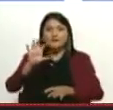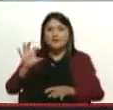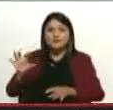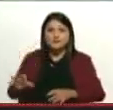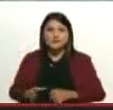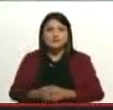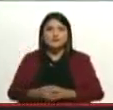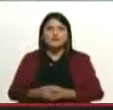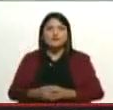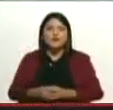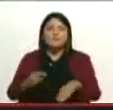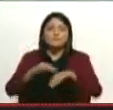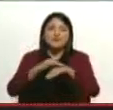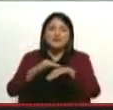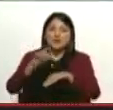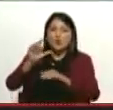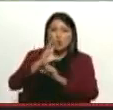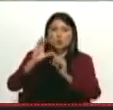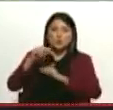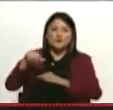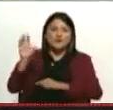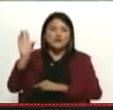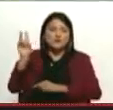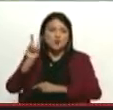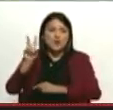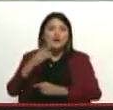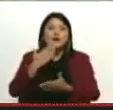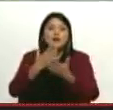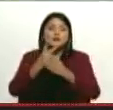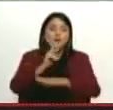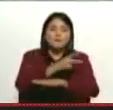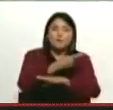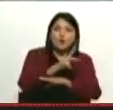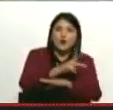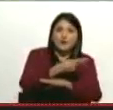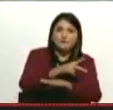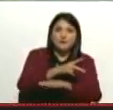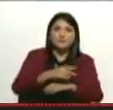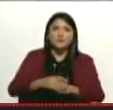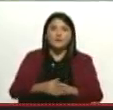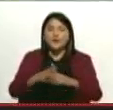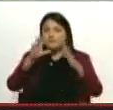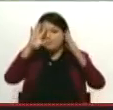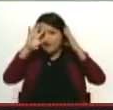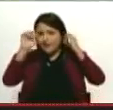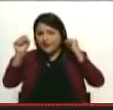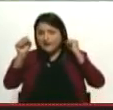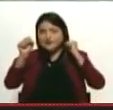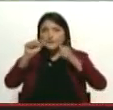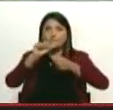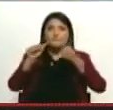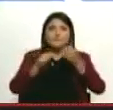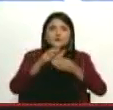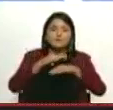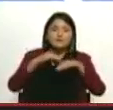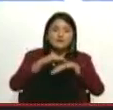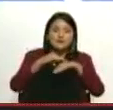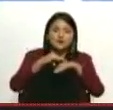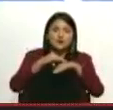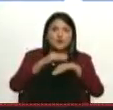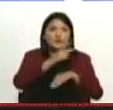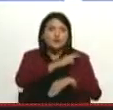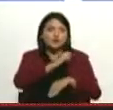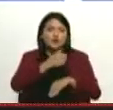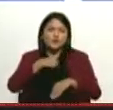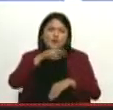poemas Embajadores embajadoras miembro del cuerpo diplomático viceministros directores yo voy a ser muy